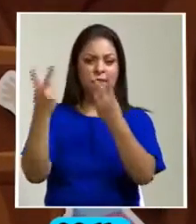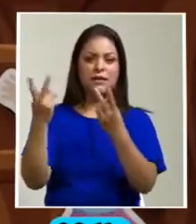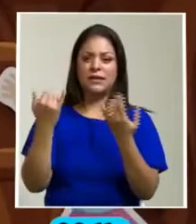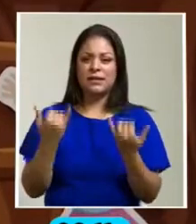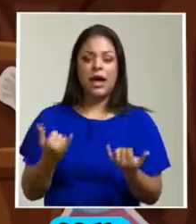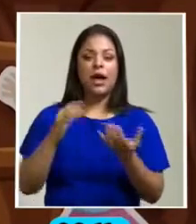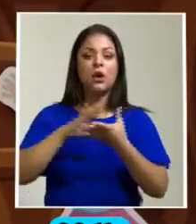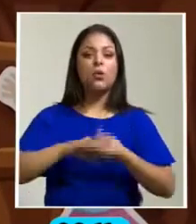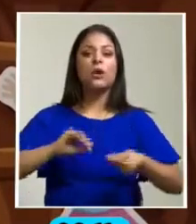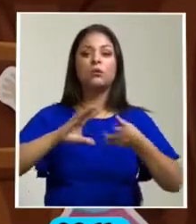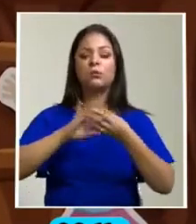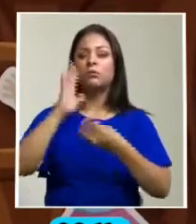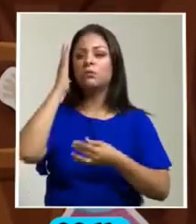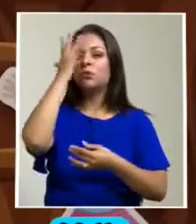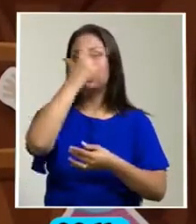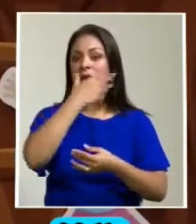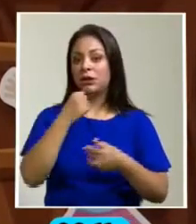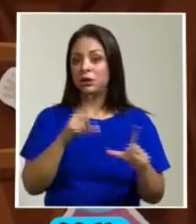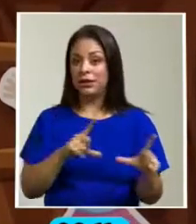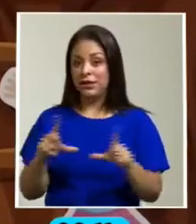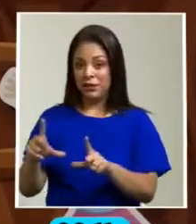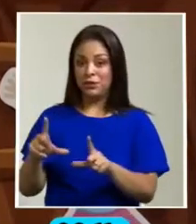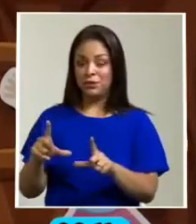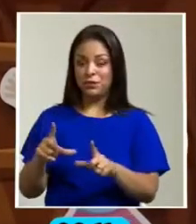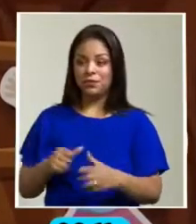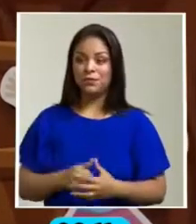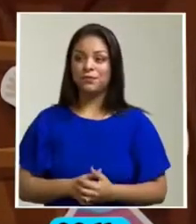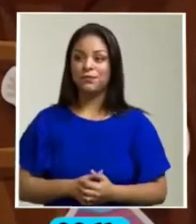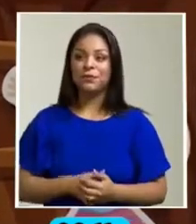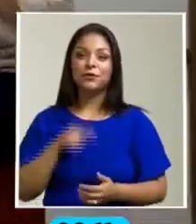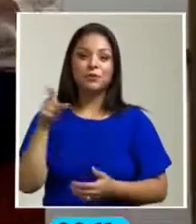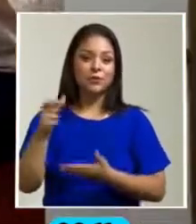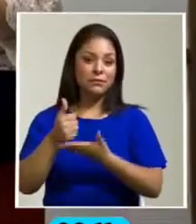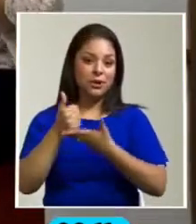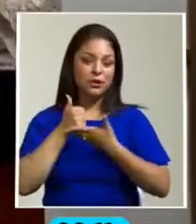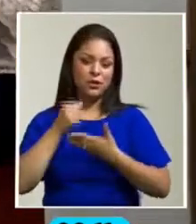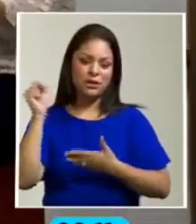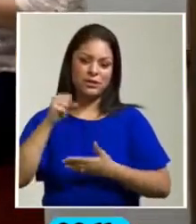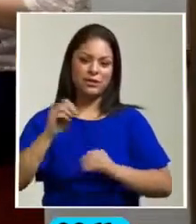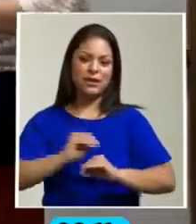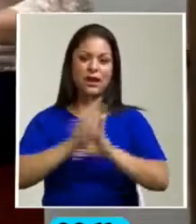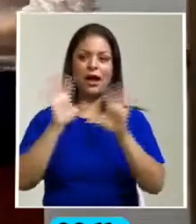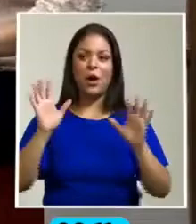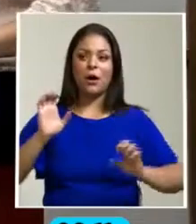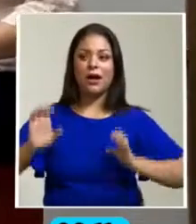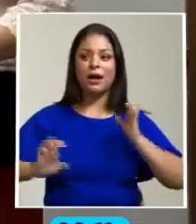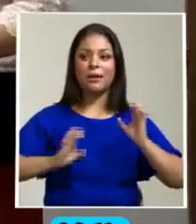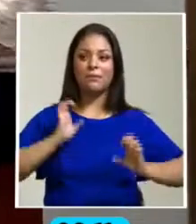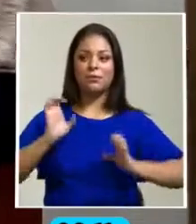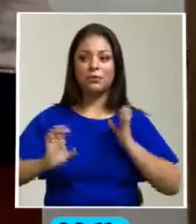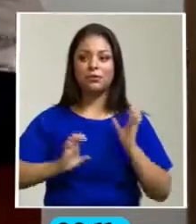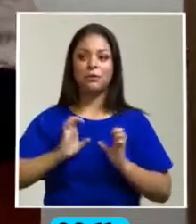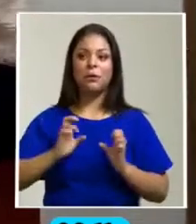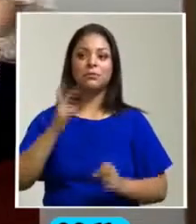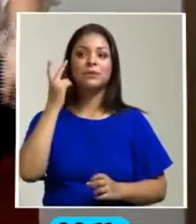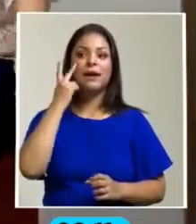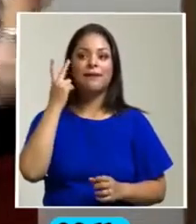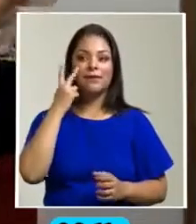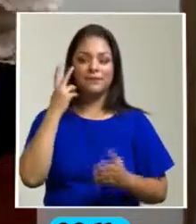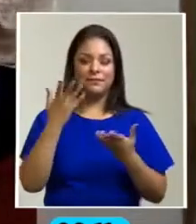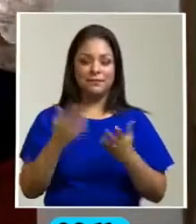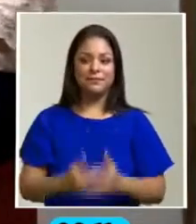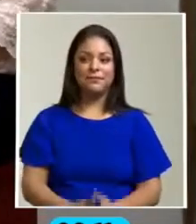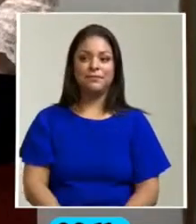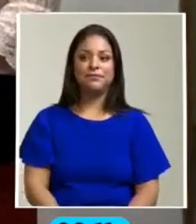lindísimo. ¿Están listos y listas? Niña Carla, ¿usted me va a ayudar? Por supuesto. Que sí, ¡ay, claro qué que emoción! Sí. Vamos a ver entonces por acá. Acá